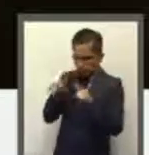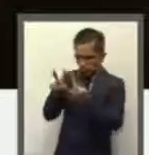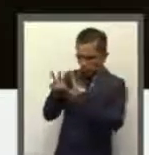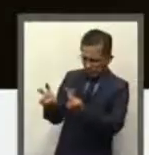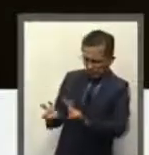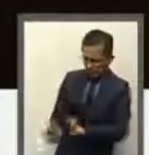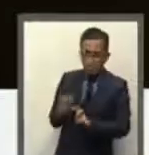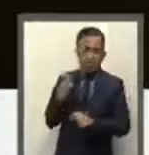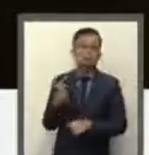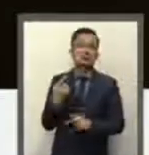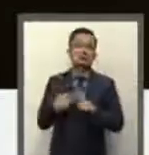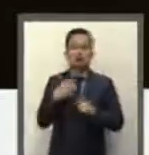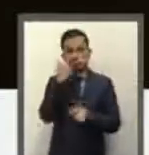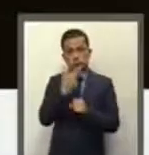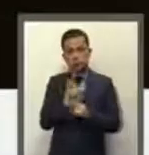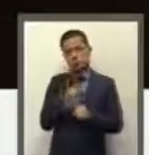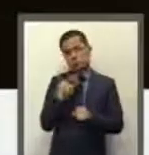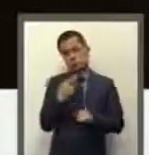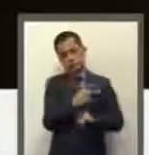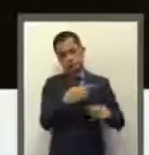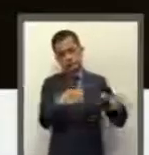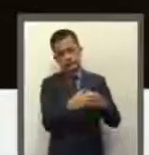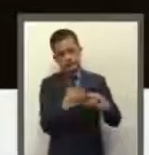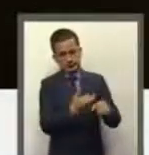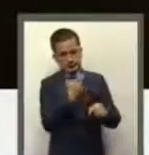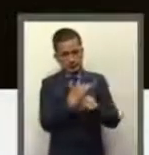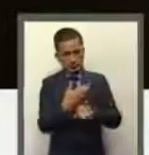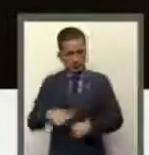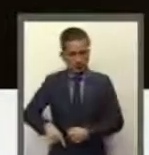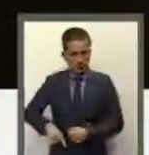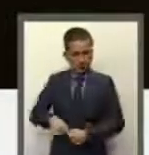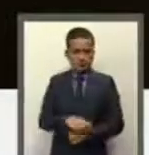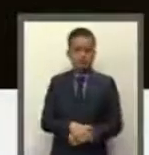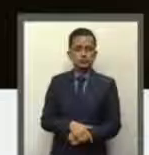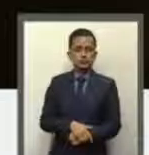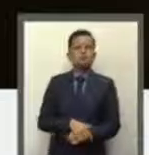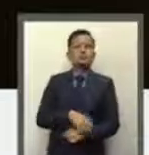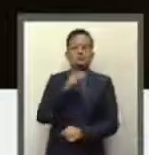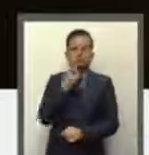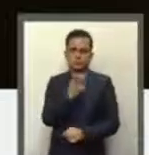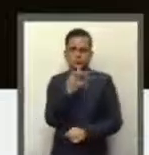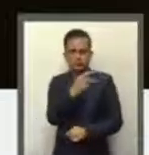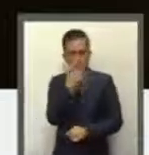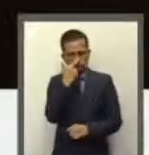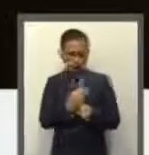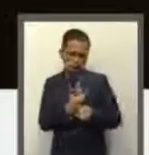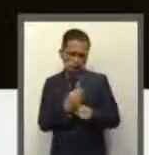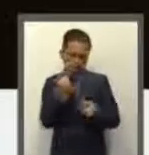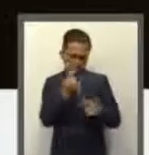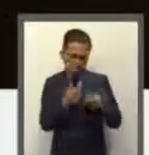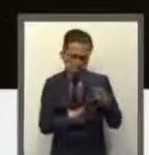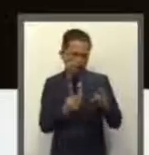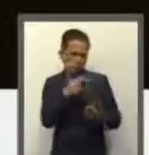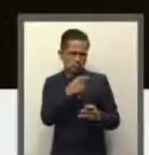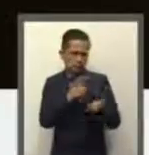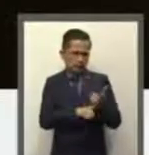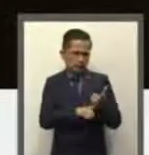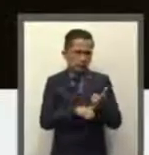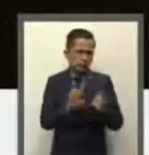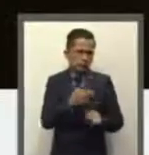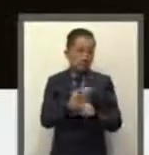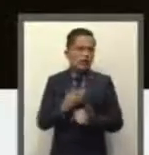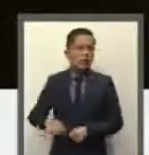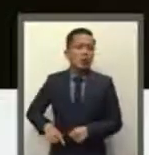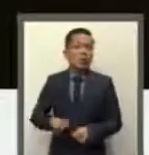siendo la de la Secretaría de Gobernación. Una de las funciones que seguirá siendo responsabilidad de la Secretaría de